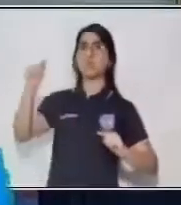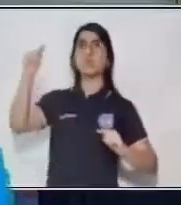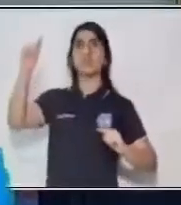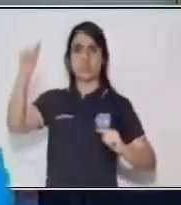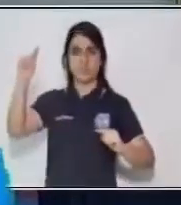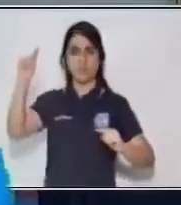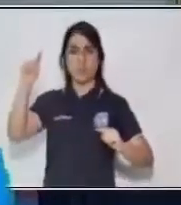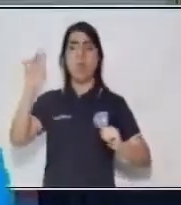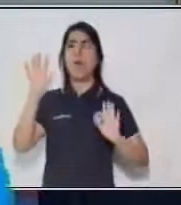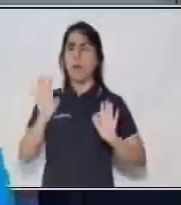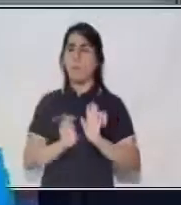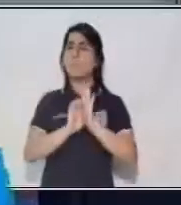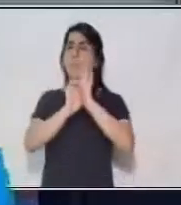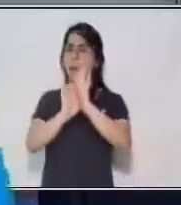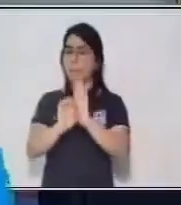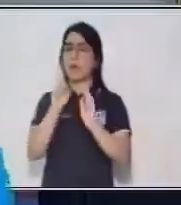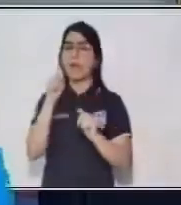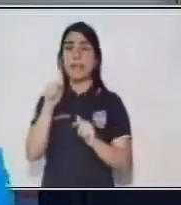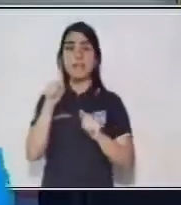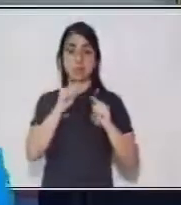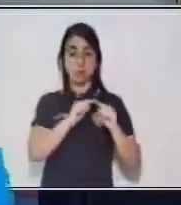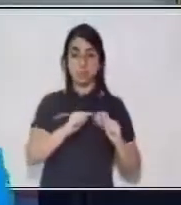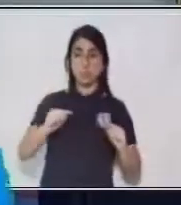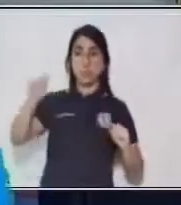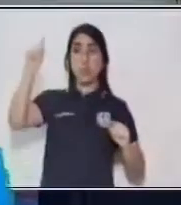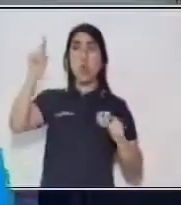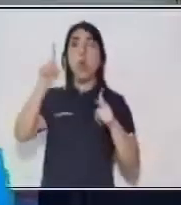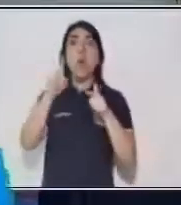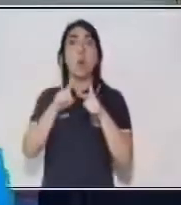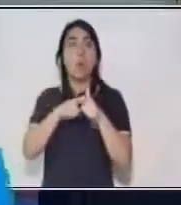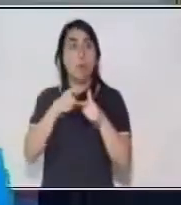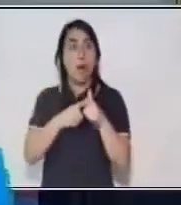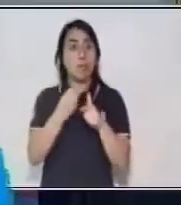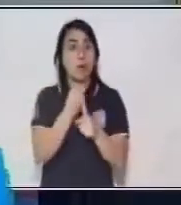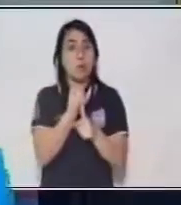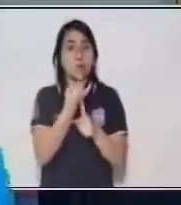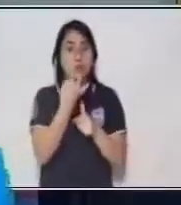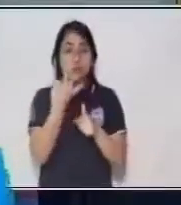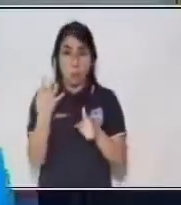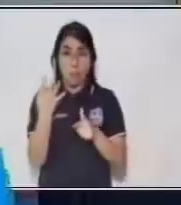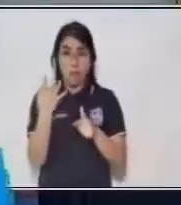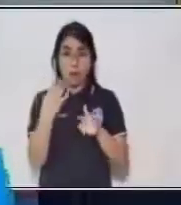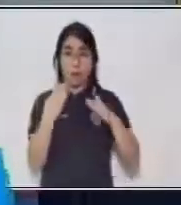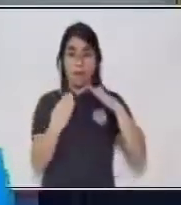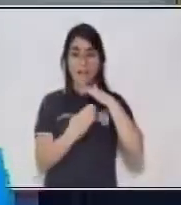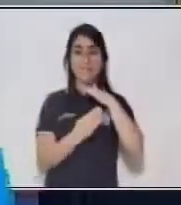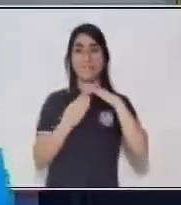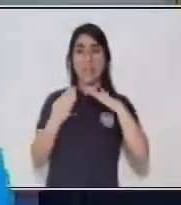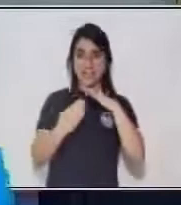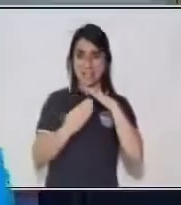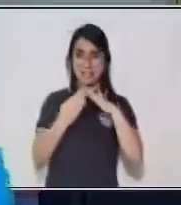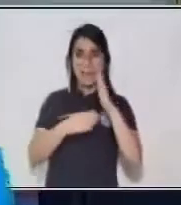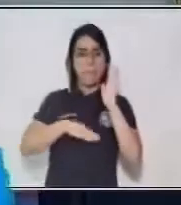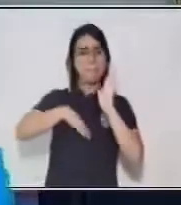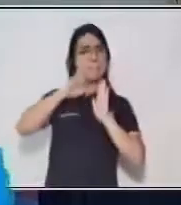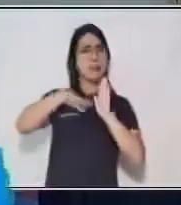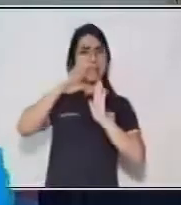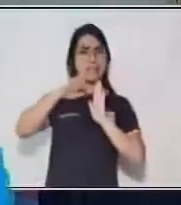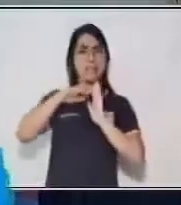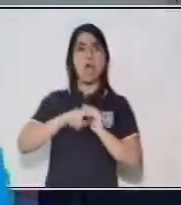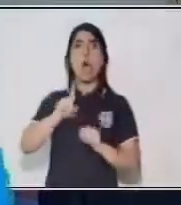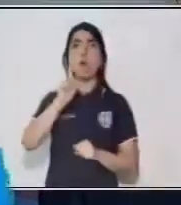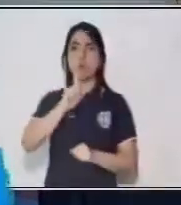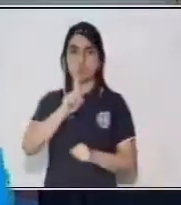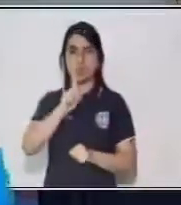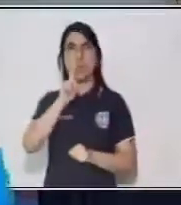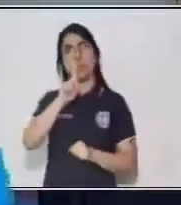sea mayor a 1. Y va a ser creciente, eso quiere decir que va a venir así, va a tener esta